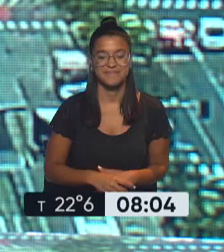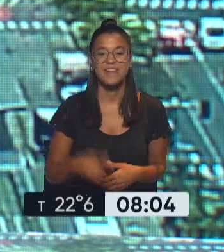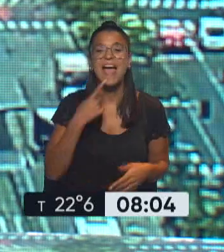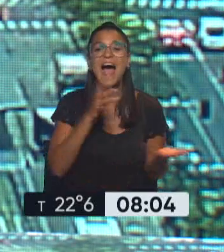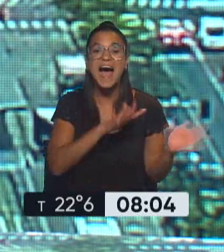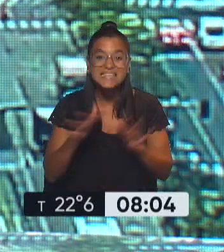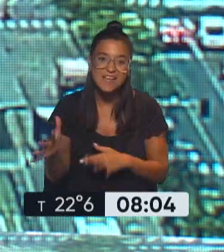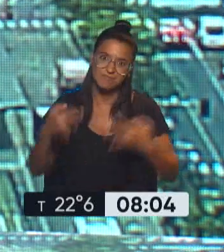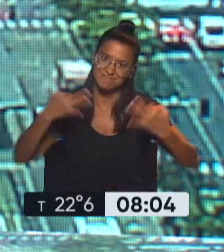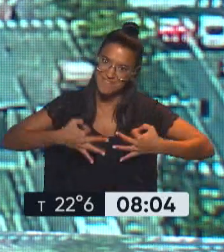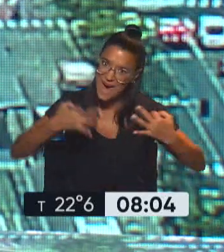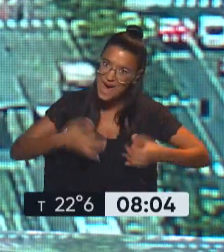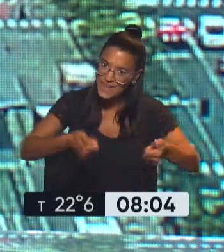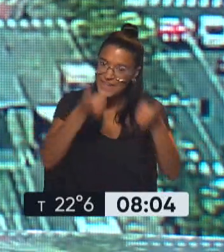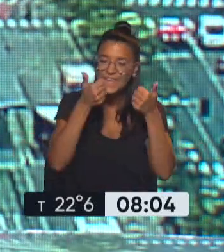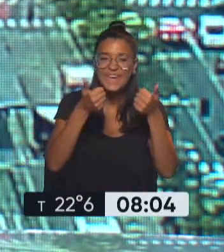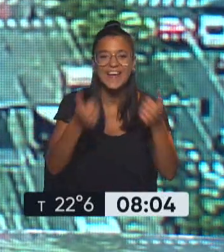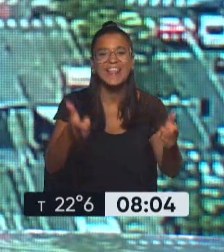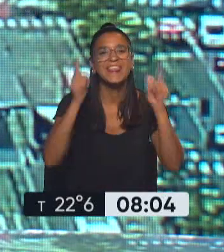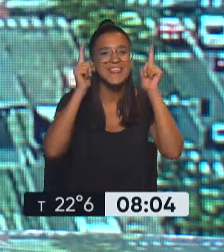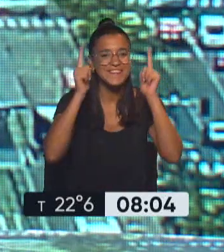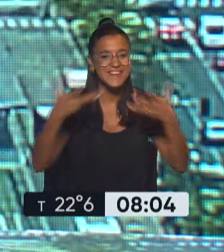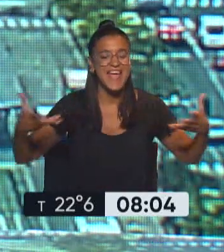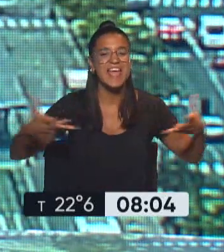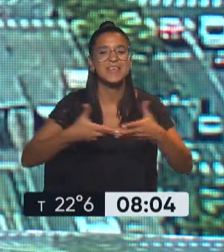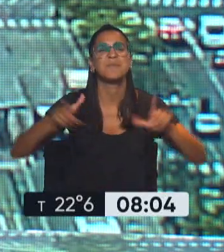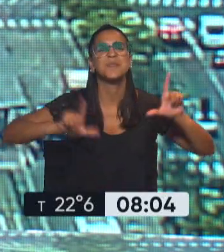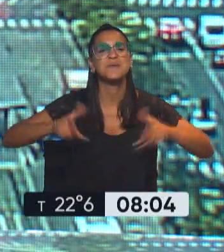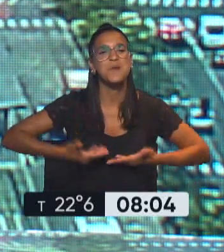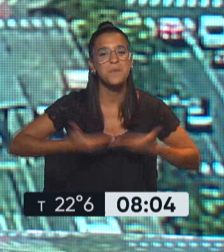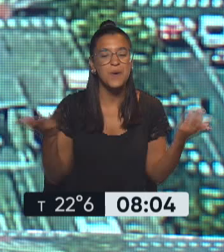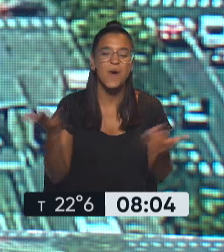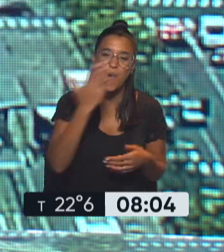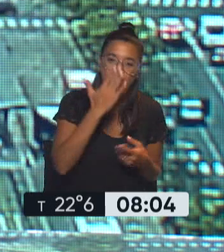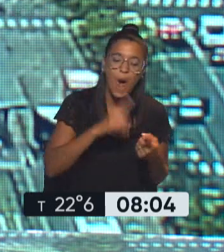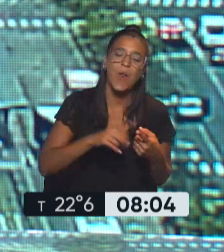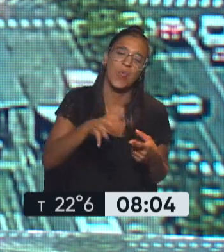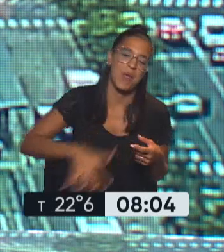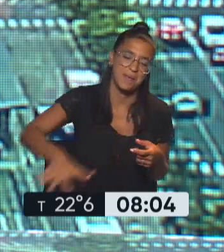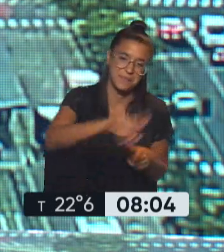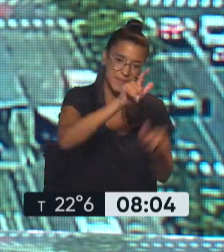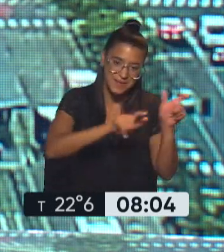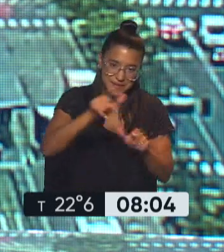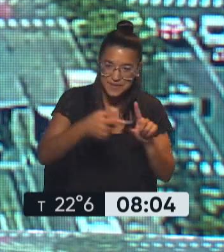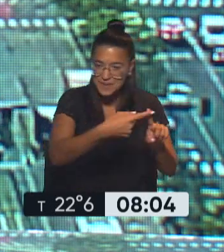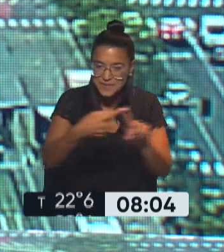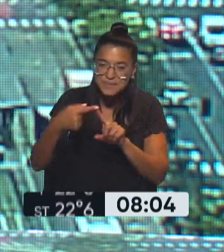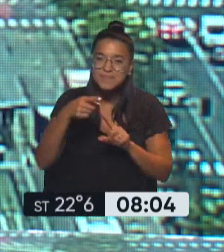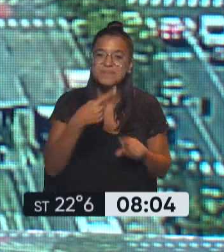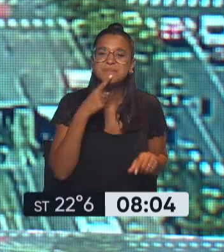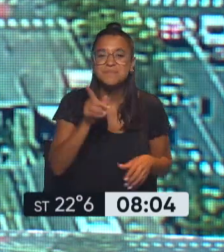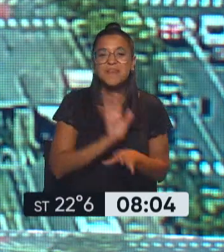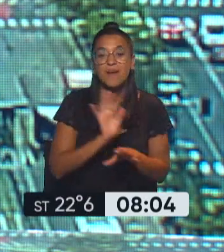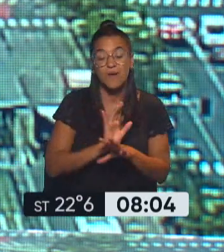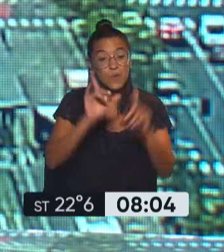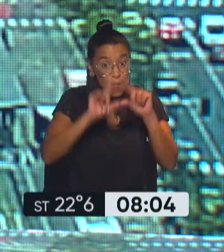adif o asadas allí disfrutando todo el equipo de la televisión pública de córdoba de su gente y la posibilidad estar descansando con